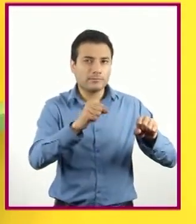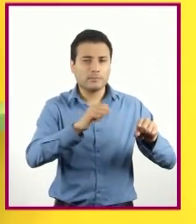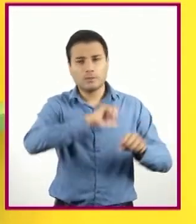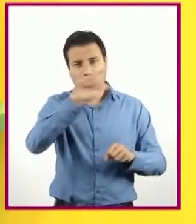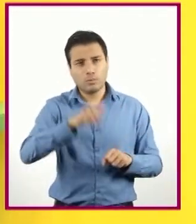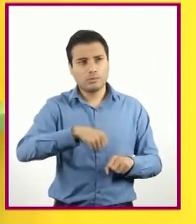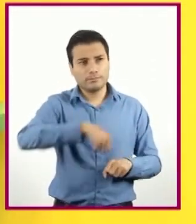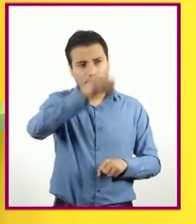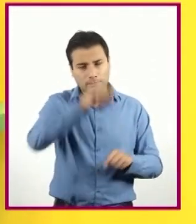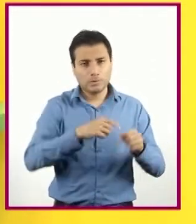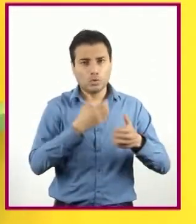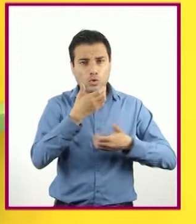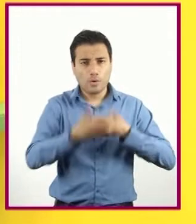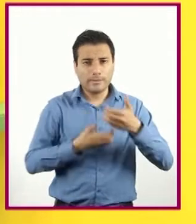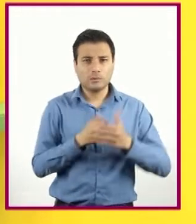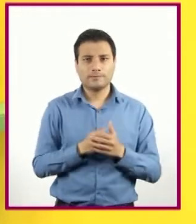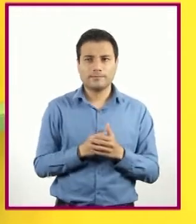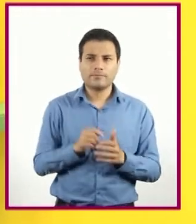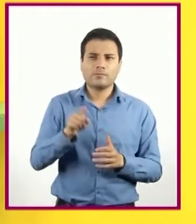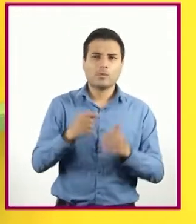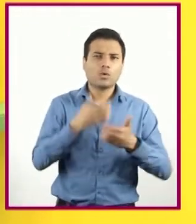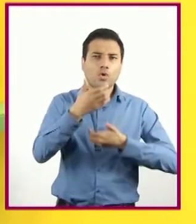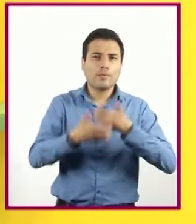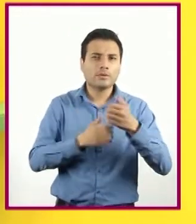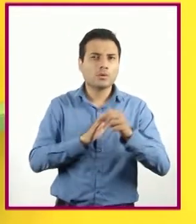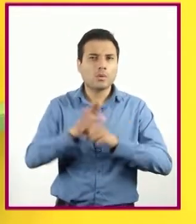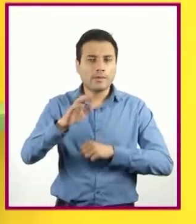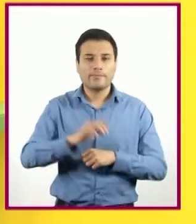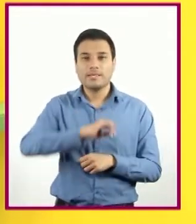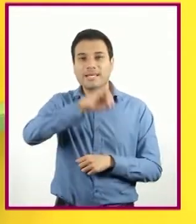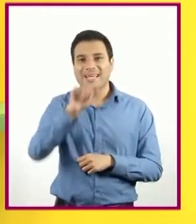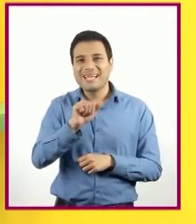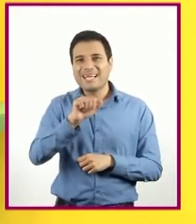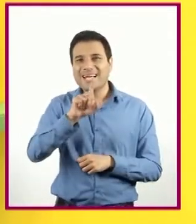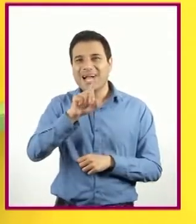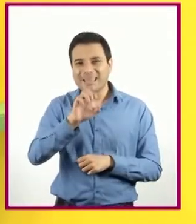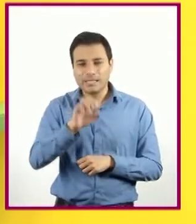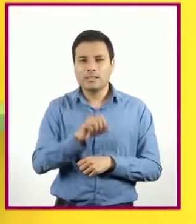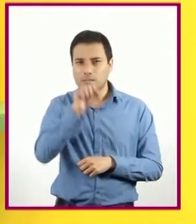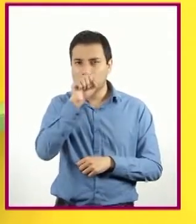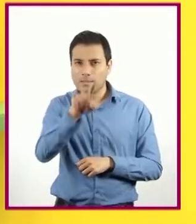Practicaron el comercio del jade y la elaboración de alfarería.